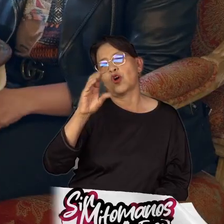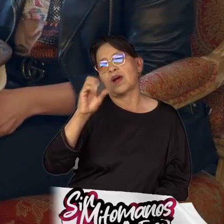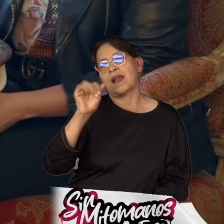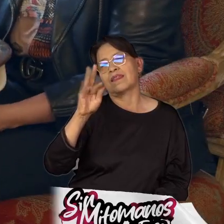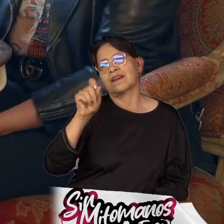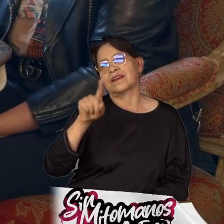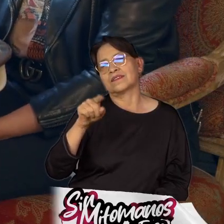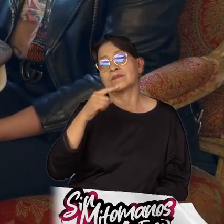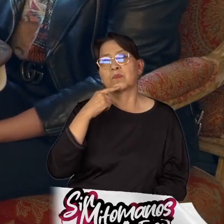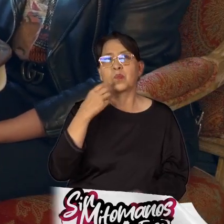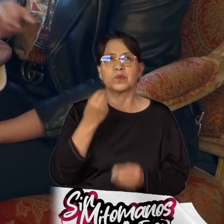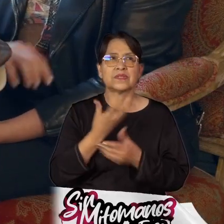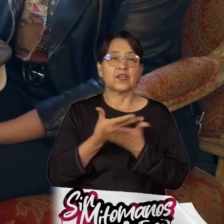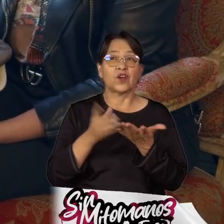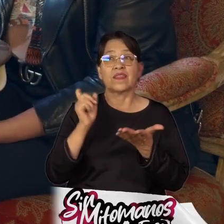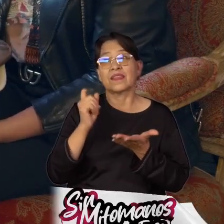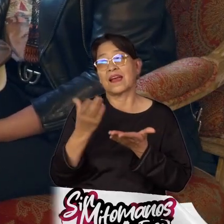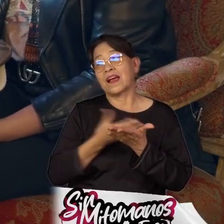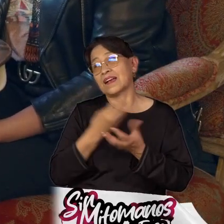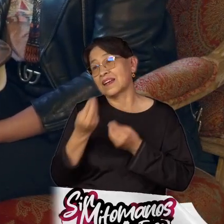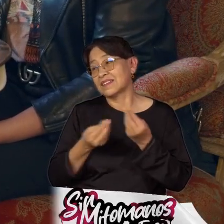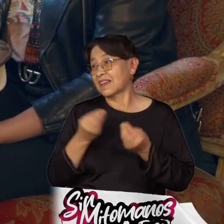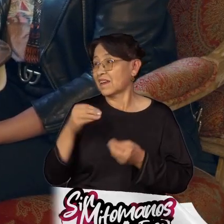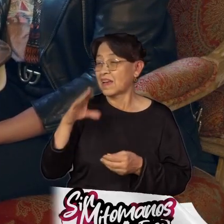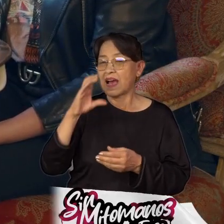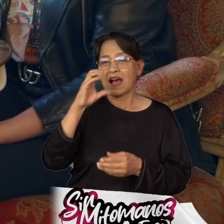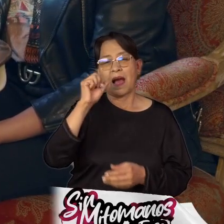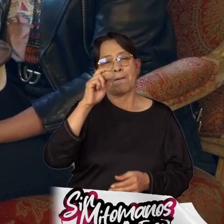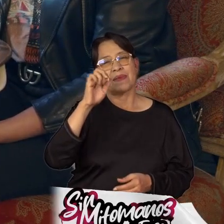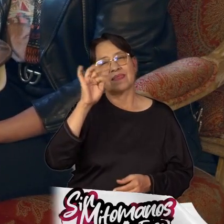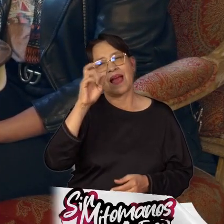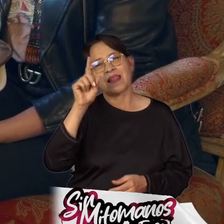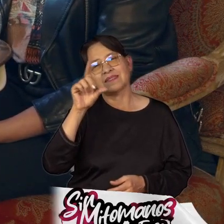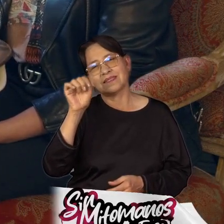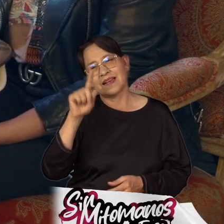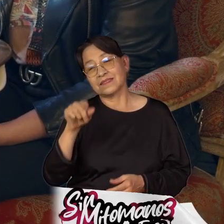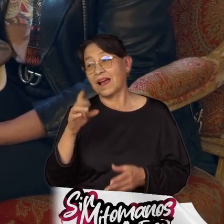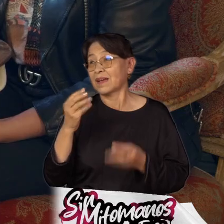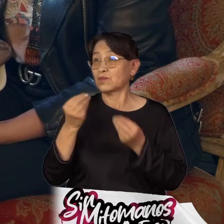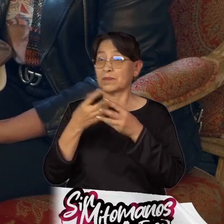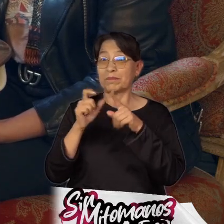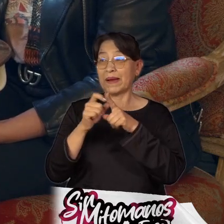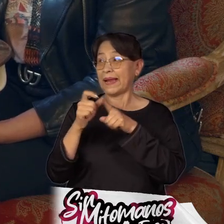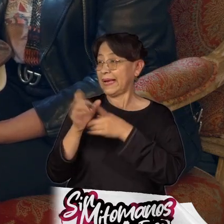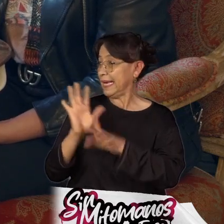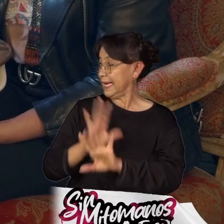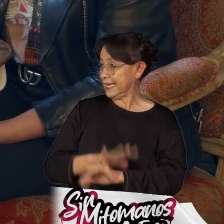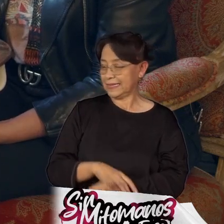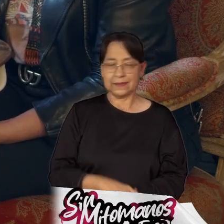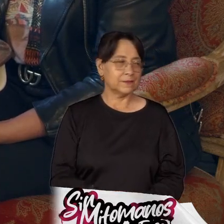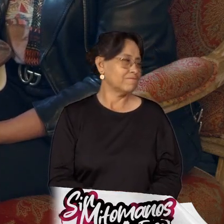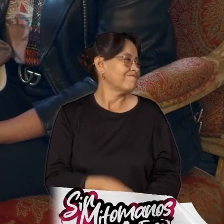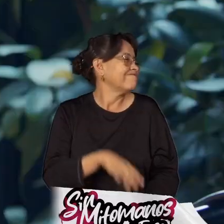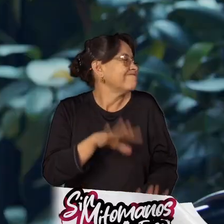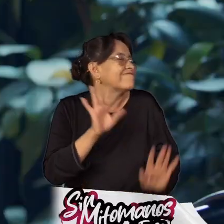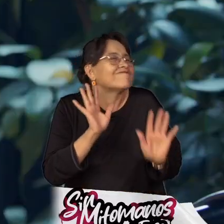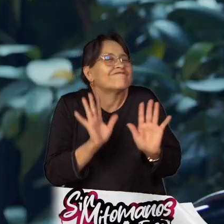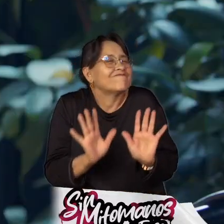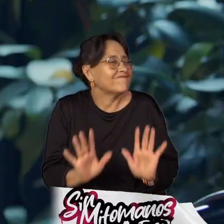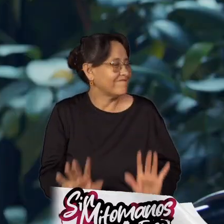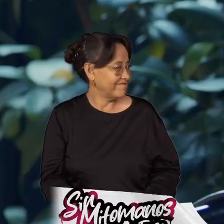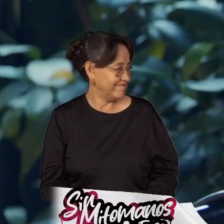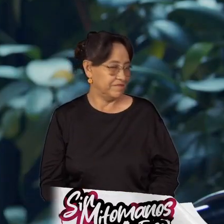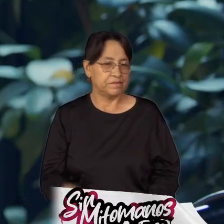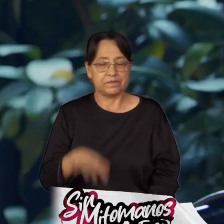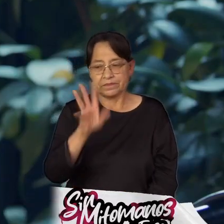capitalismo. Exactamente. Acalorados. Bueno, yo voy con el último foco de investigación que encontré. Si